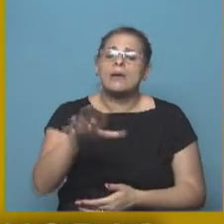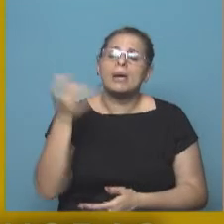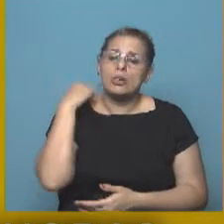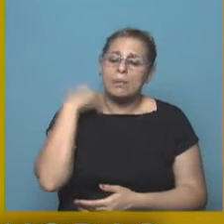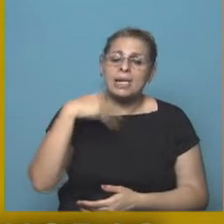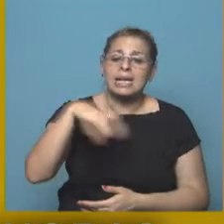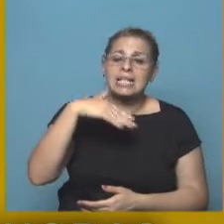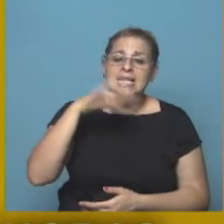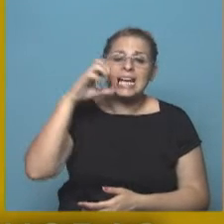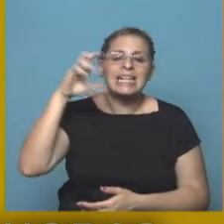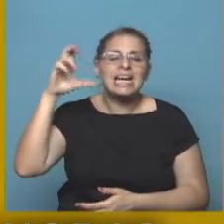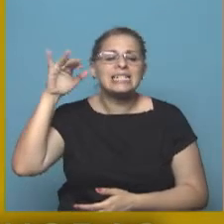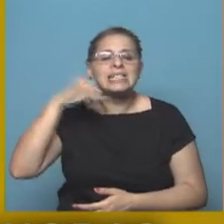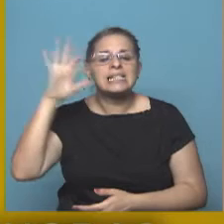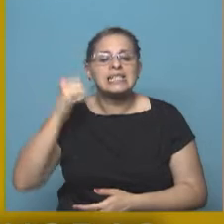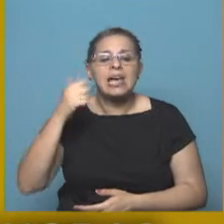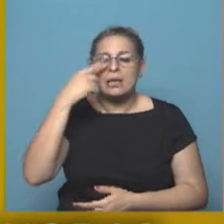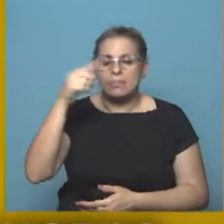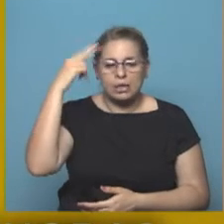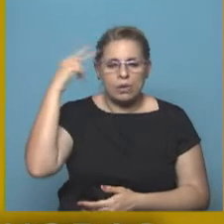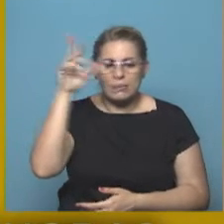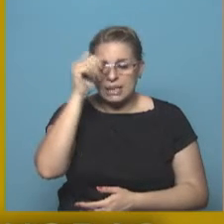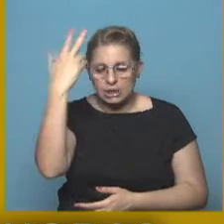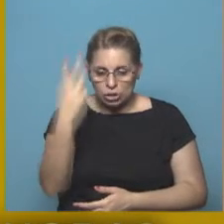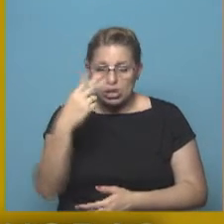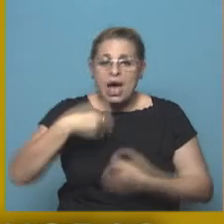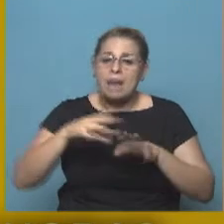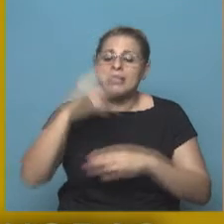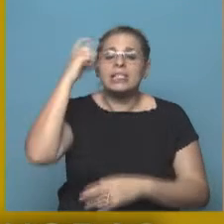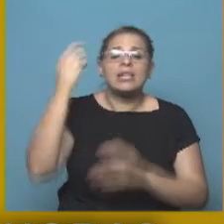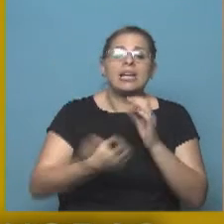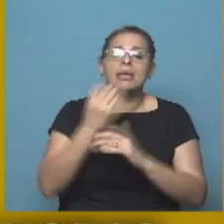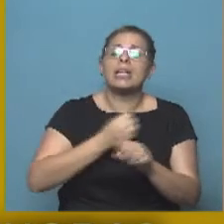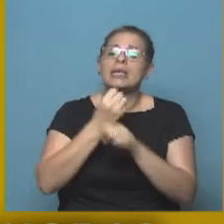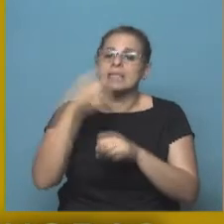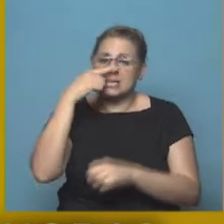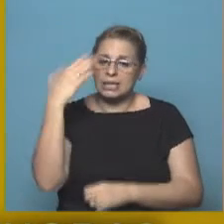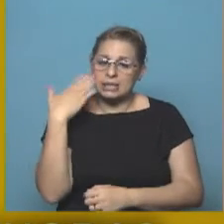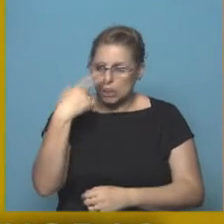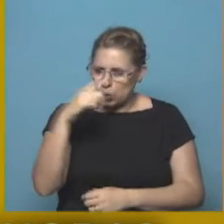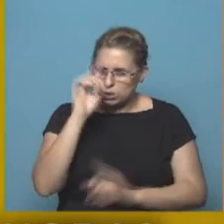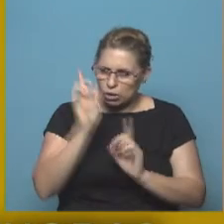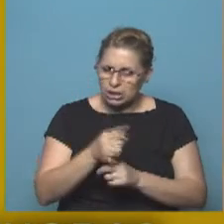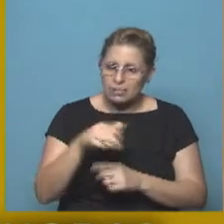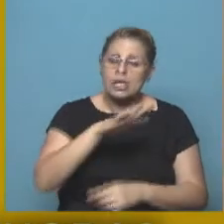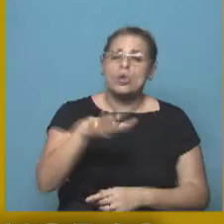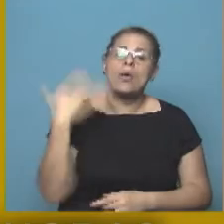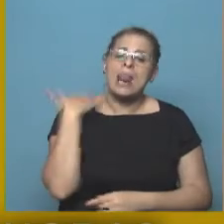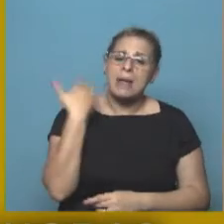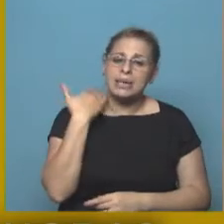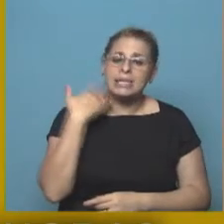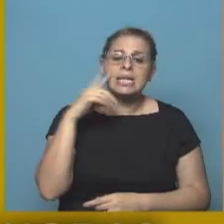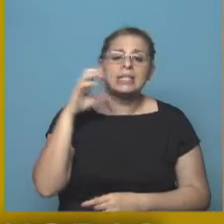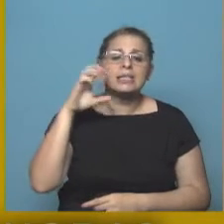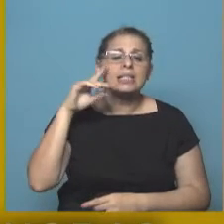calle Ángel Carranza, 1962, desde las 10 de la mañana y hasta las 7 de la tarde. Y por último, en La Matanza, en